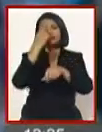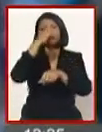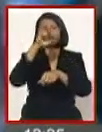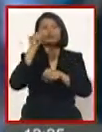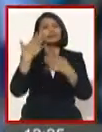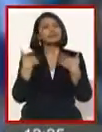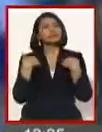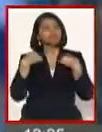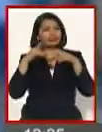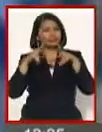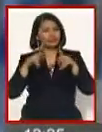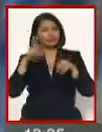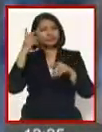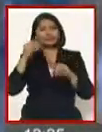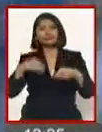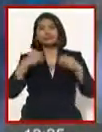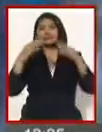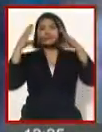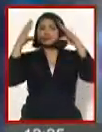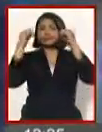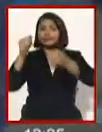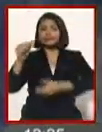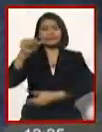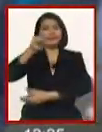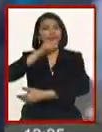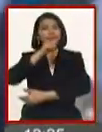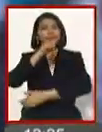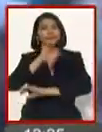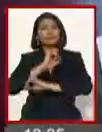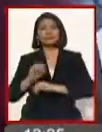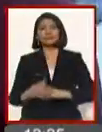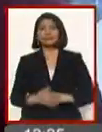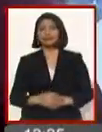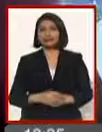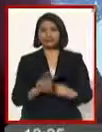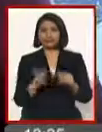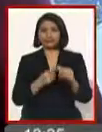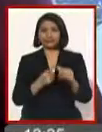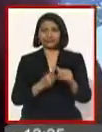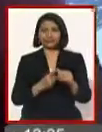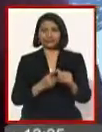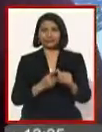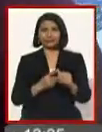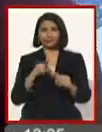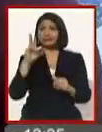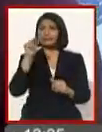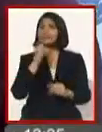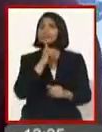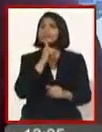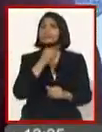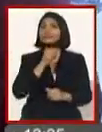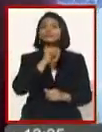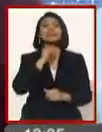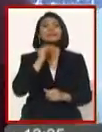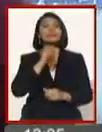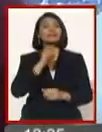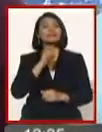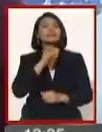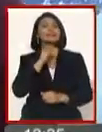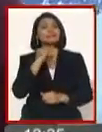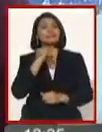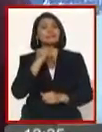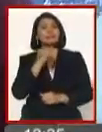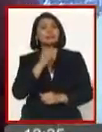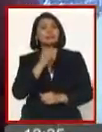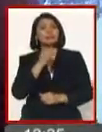están autorizados para dar ningún tipo de bautismo. Primero, es que no son sacerdotes católicos reconocidos